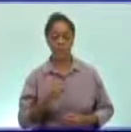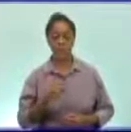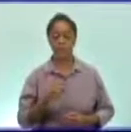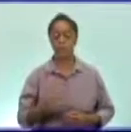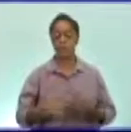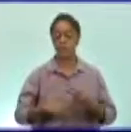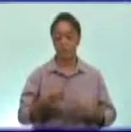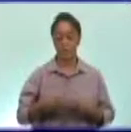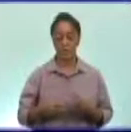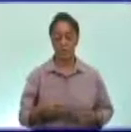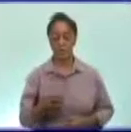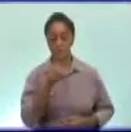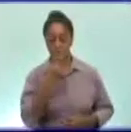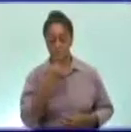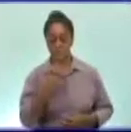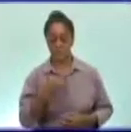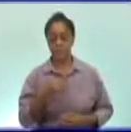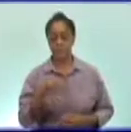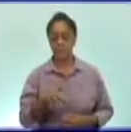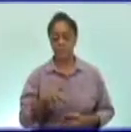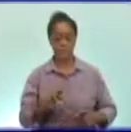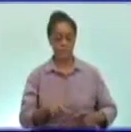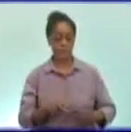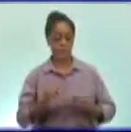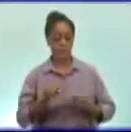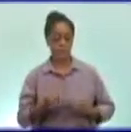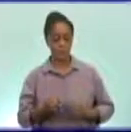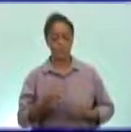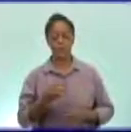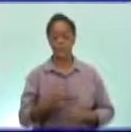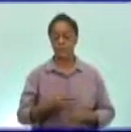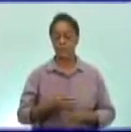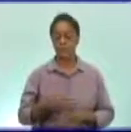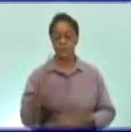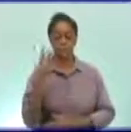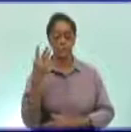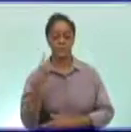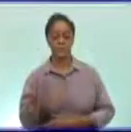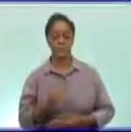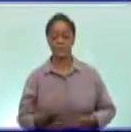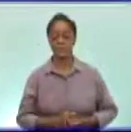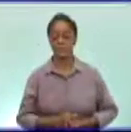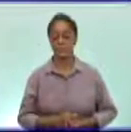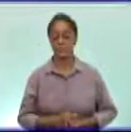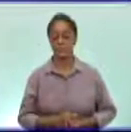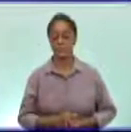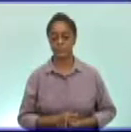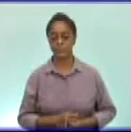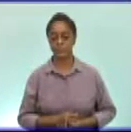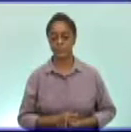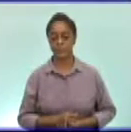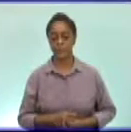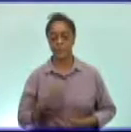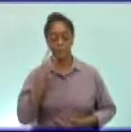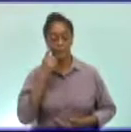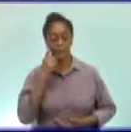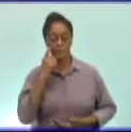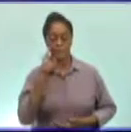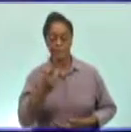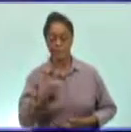sus alimentos, sino que lo toman del medio ambiente. Vamos a